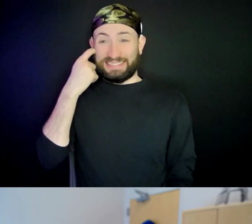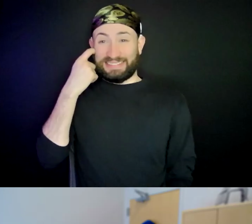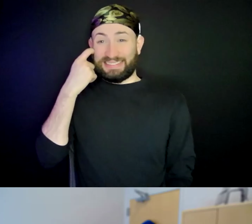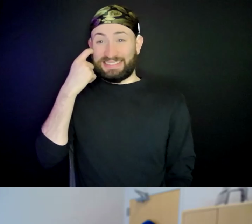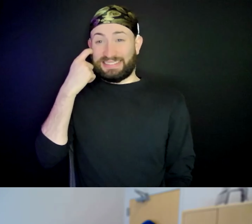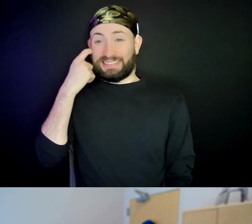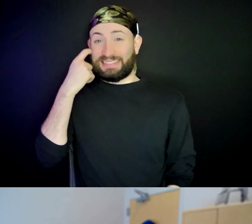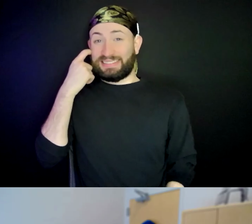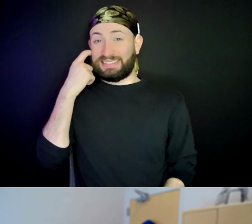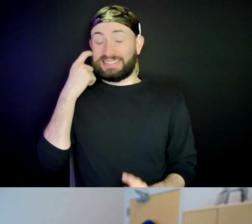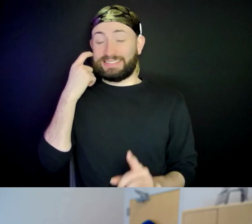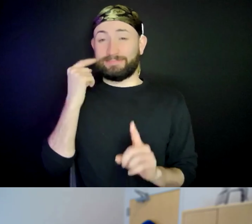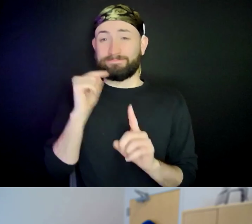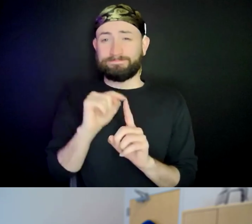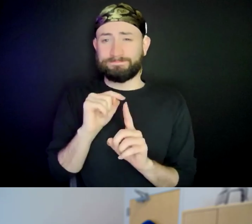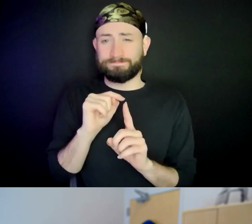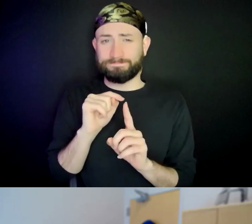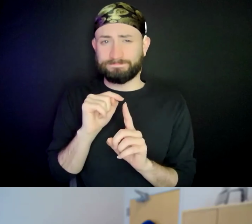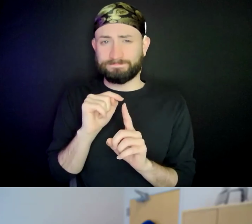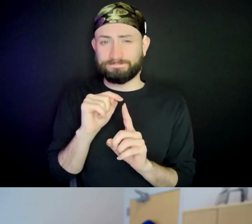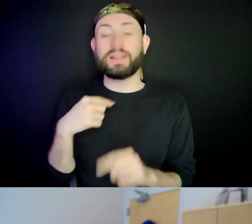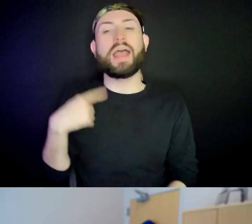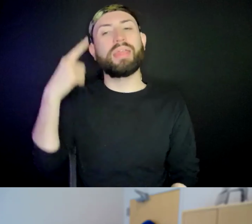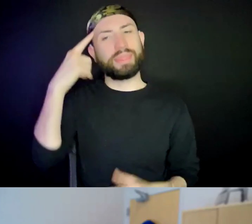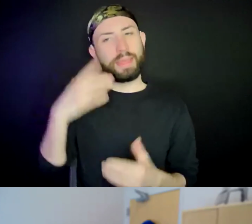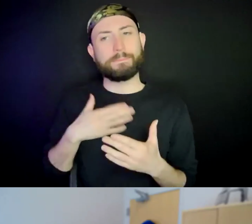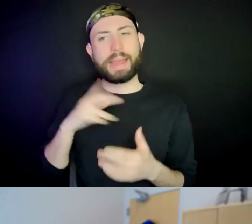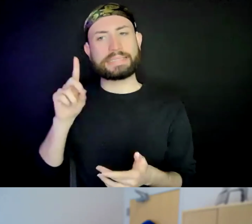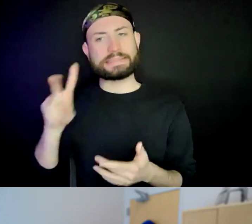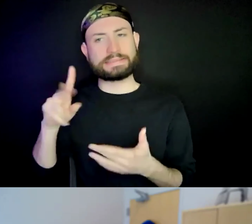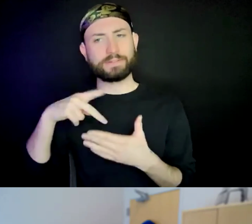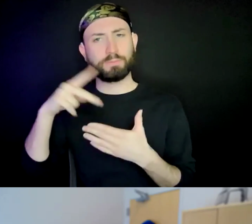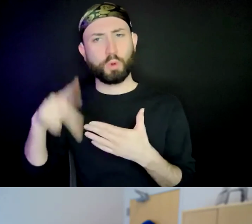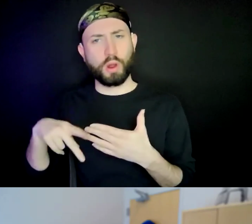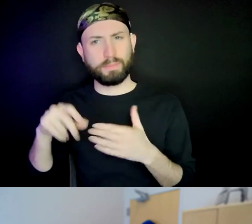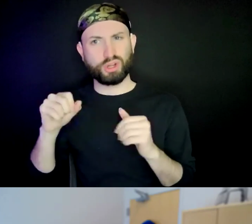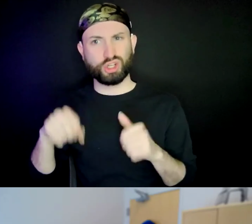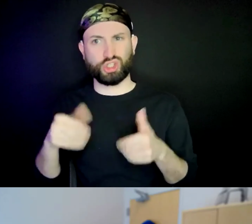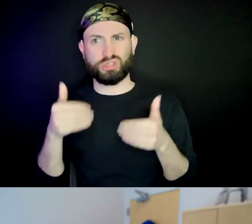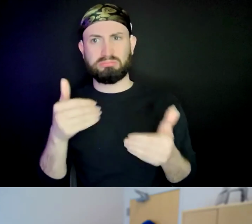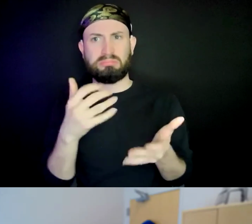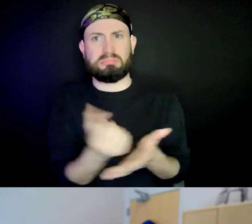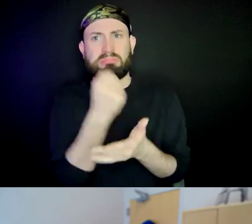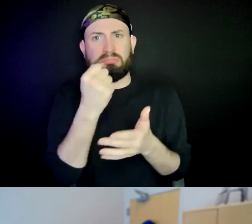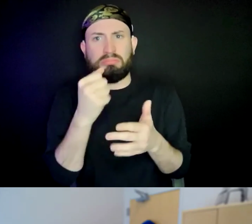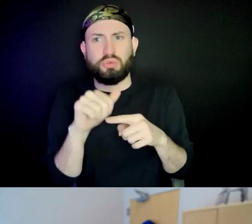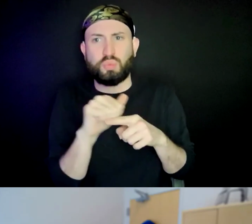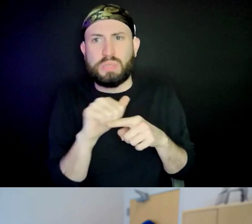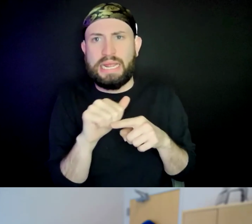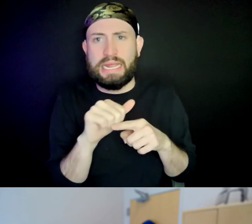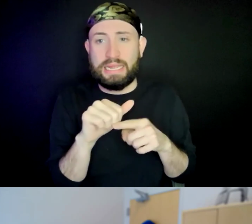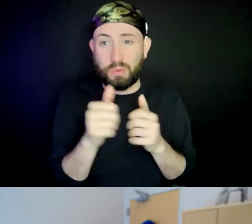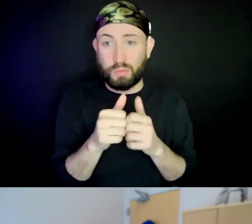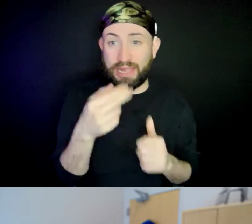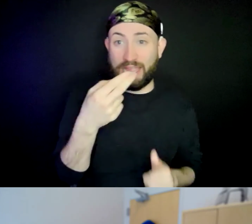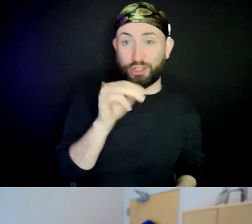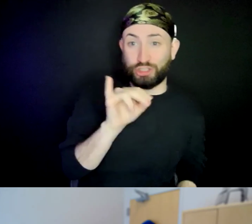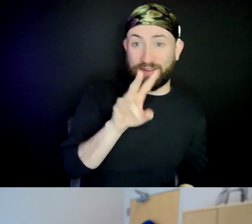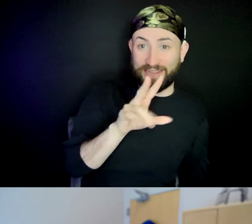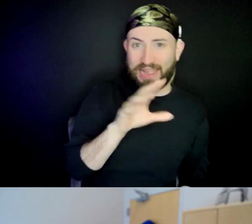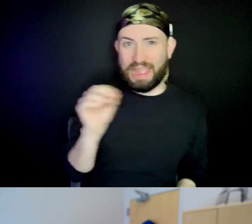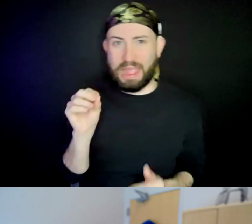Ard, y eso fue muy útil. Y ahora tenemos una para ti, Ashley. Eh, Dice, creo que mi programa contra